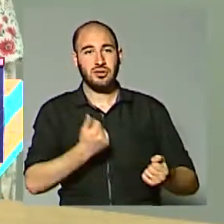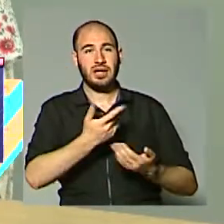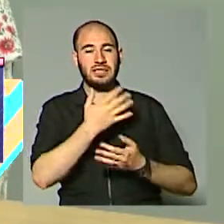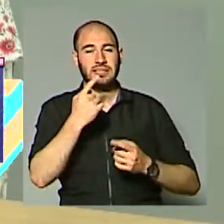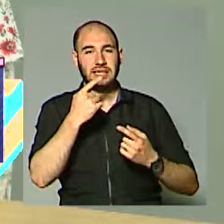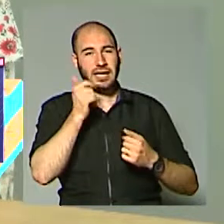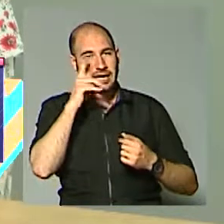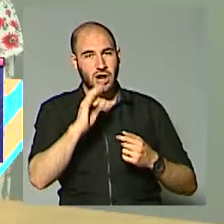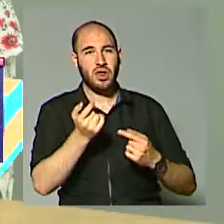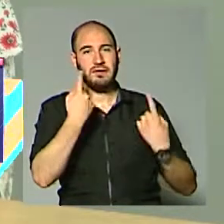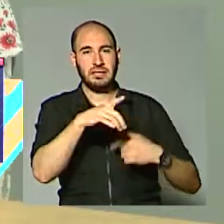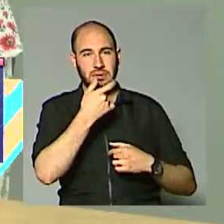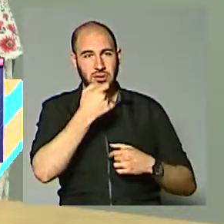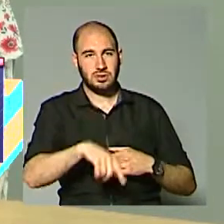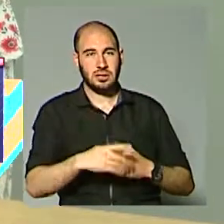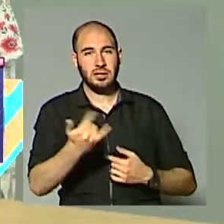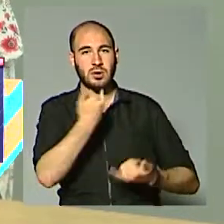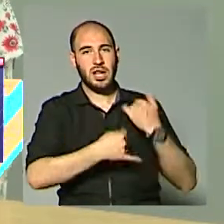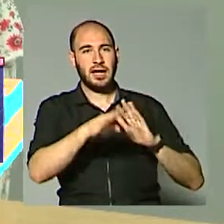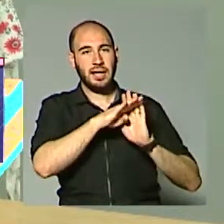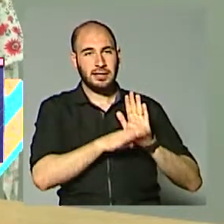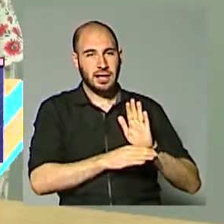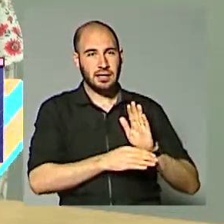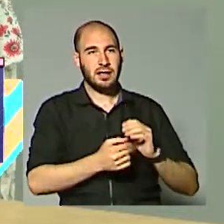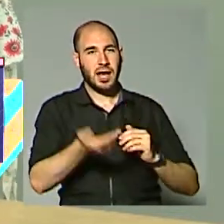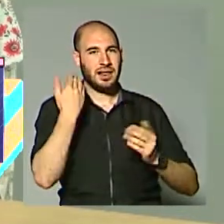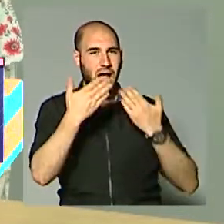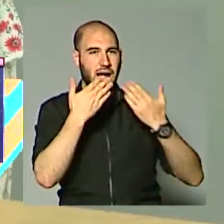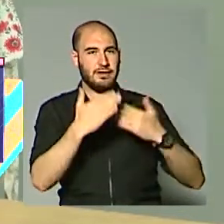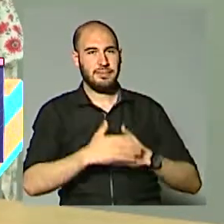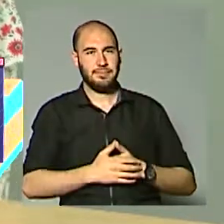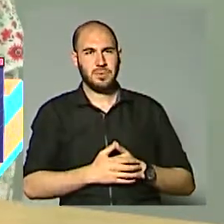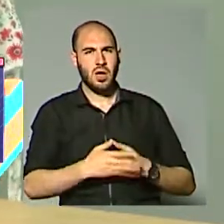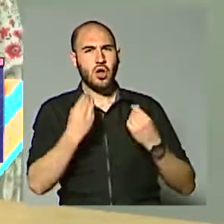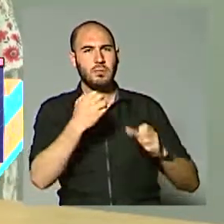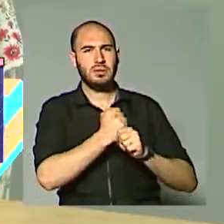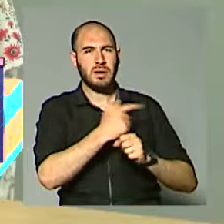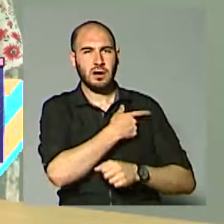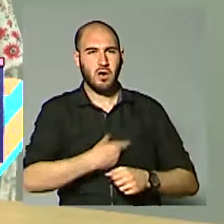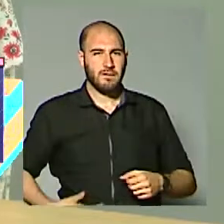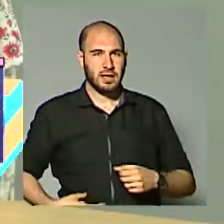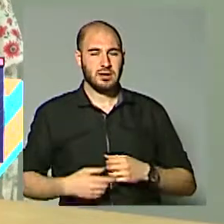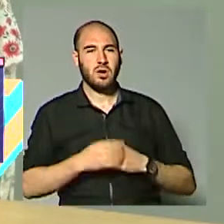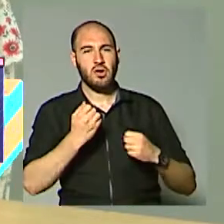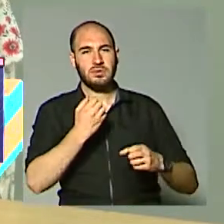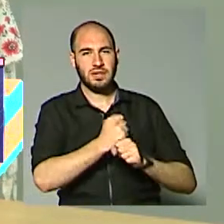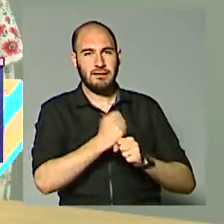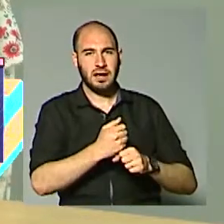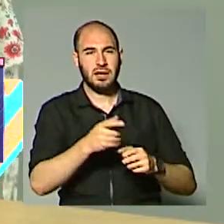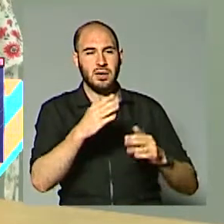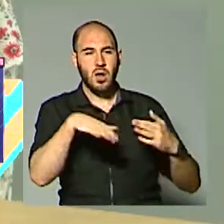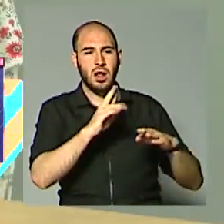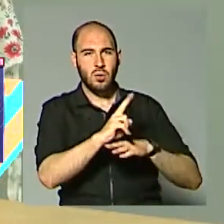Diversidad de la provincia, que nos va a dar detalles. Hemos hablado con ella de cómo está trabajando el gobierno, cómo se está trabajando en los refugios,